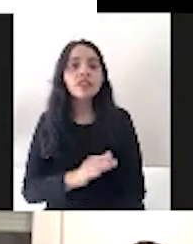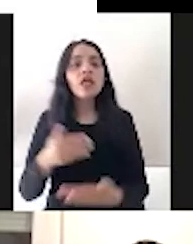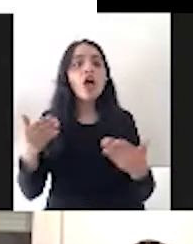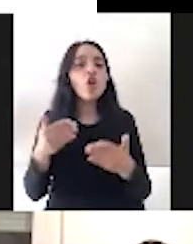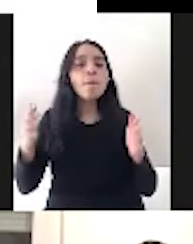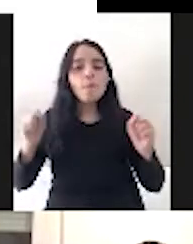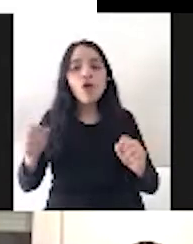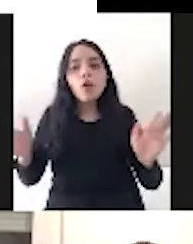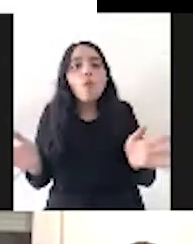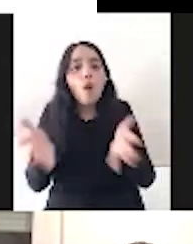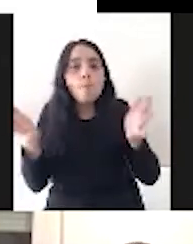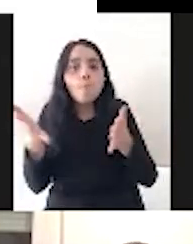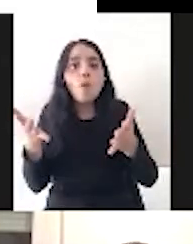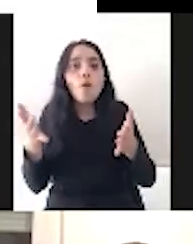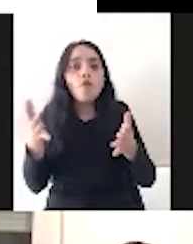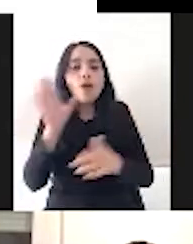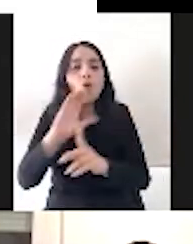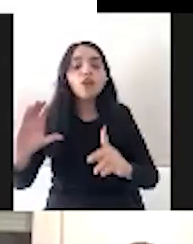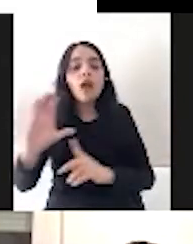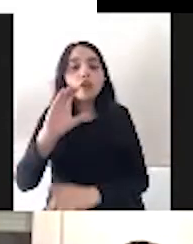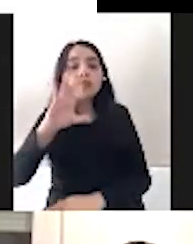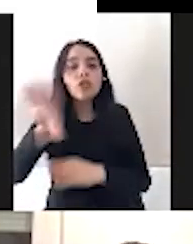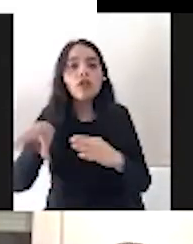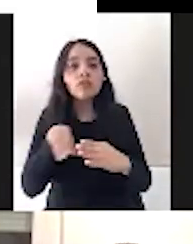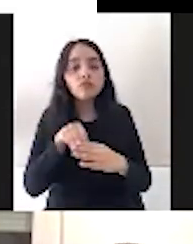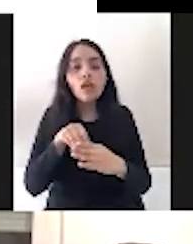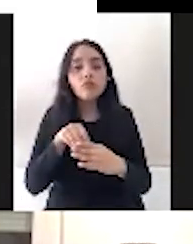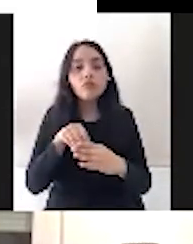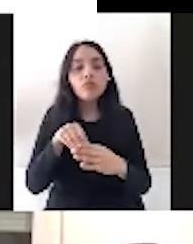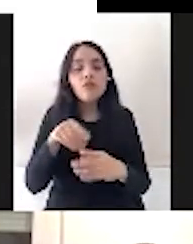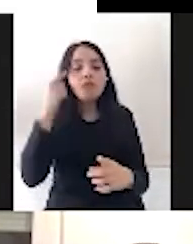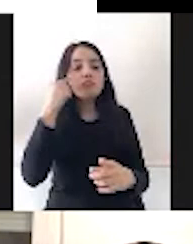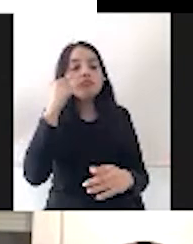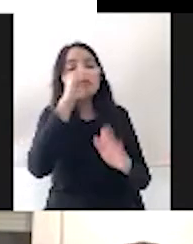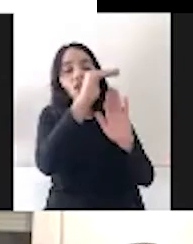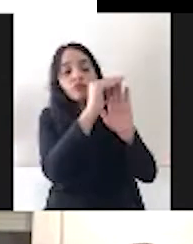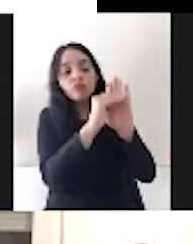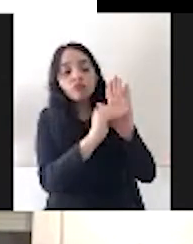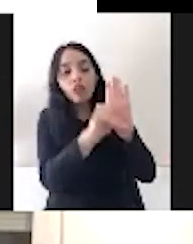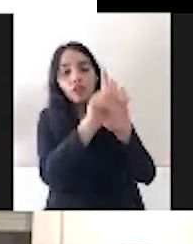enfoque más inclusivo de la práctica, tomando en cuenta el marco normativo que hoy en día existe.